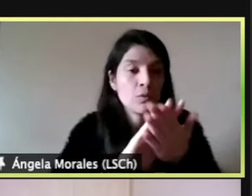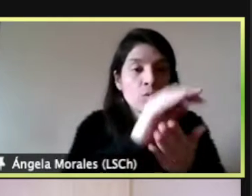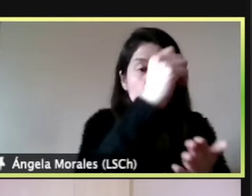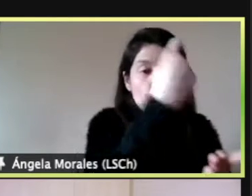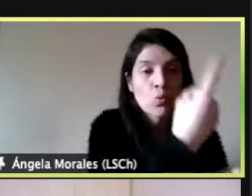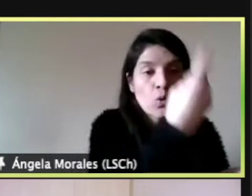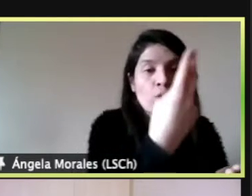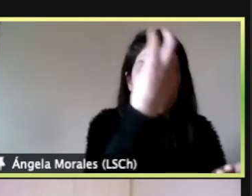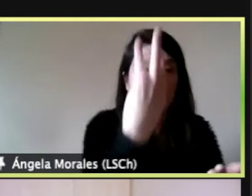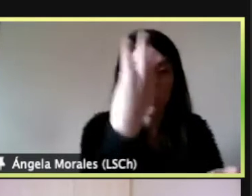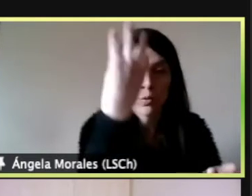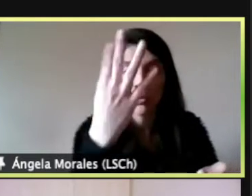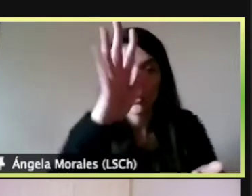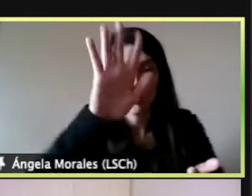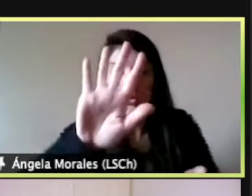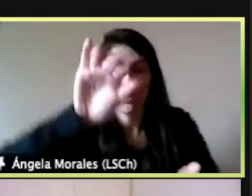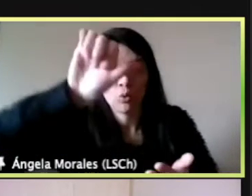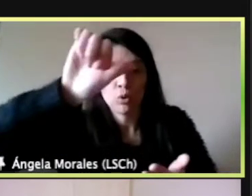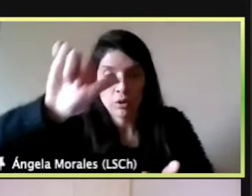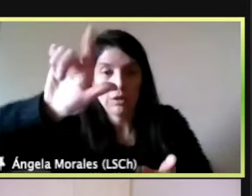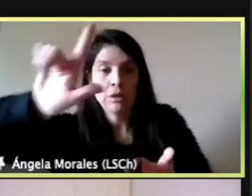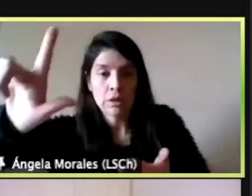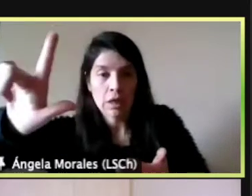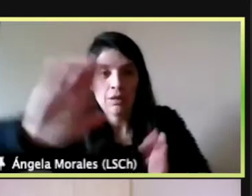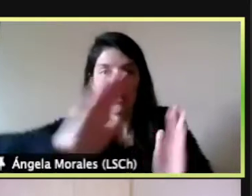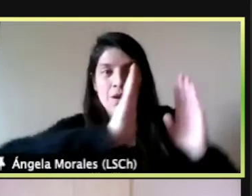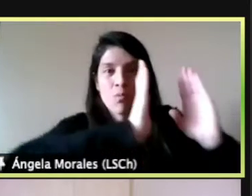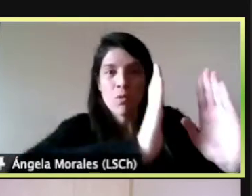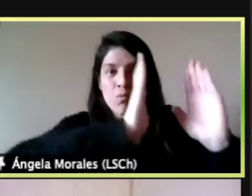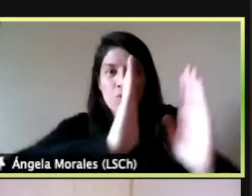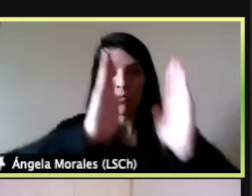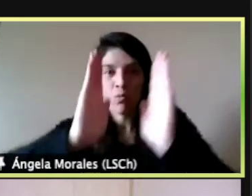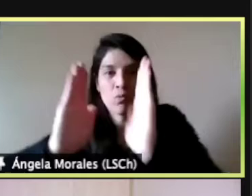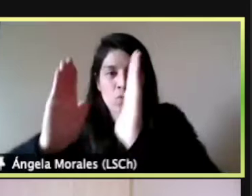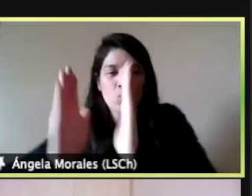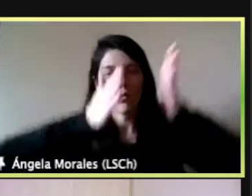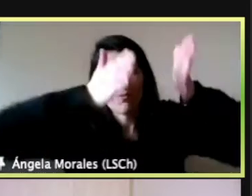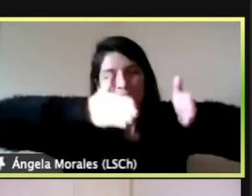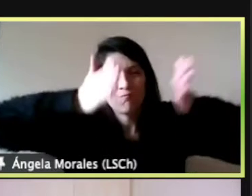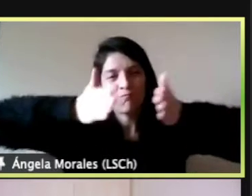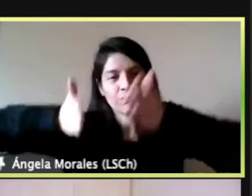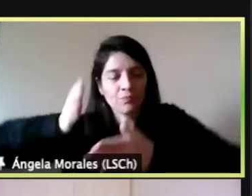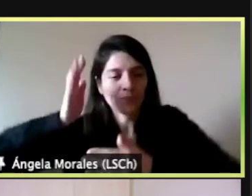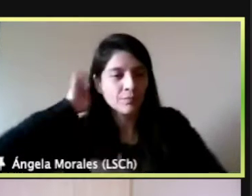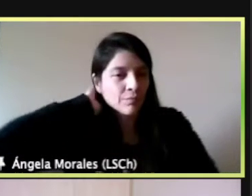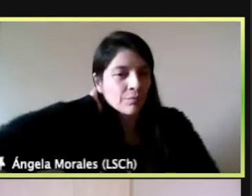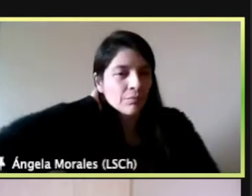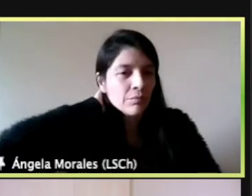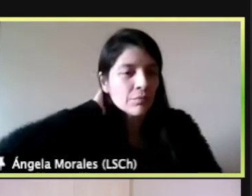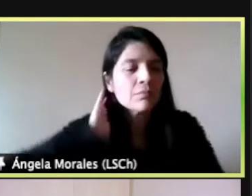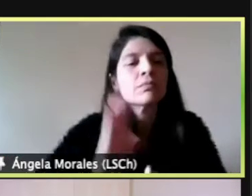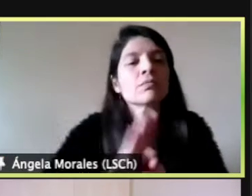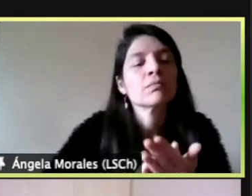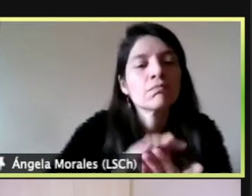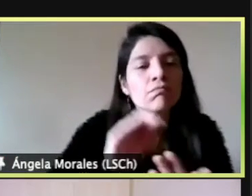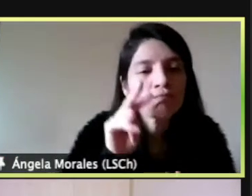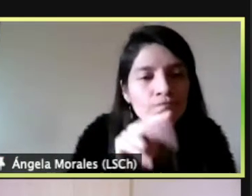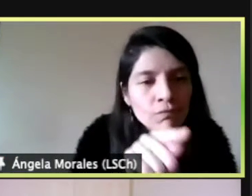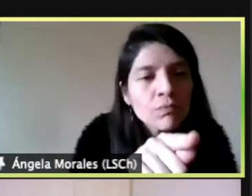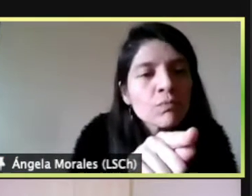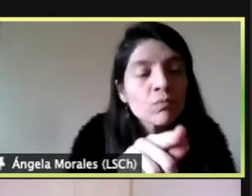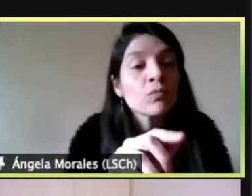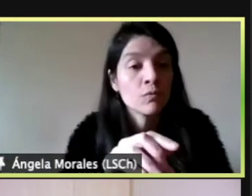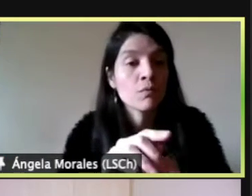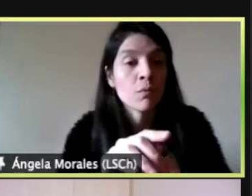5, 6 y 7 también. Vamos a ver entonces acá. Voy a decir, el primero es el que nosotros vamos a dejar. Voy a